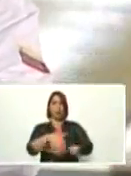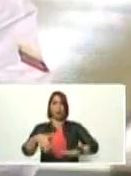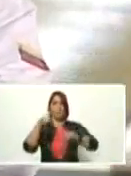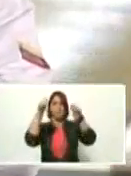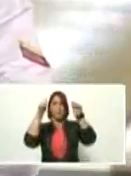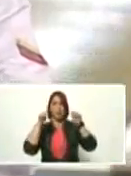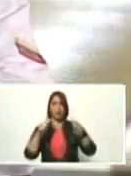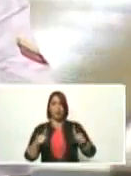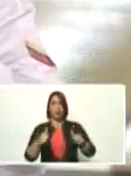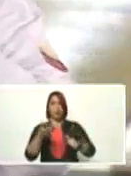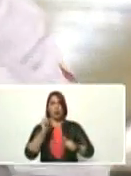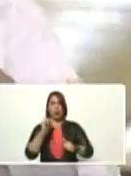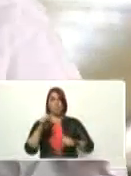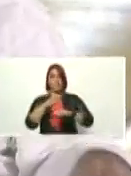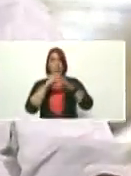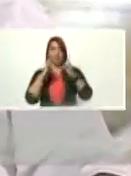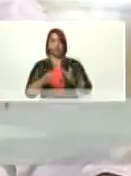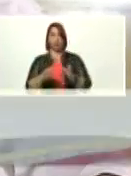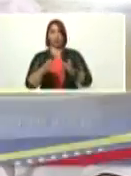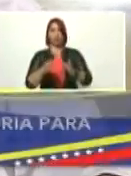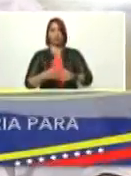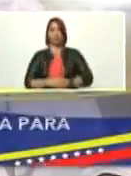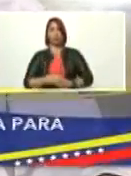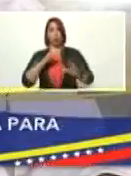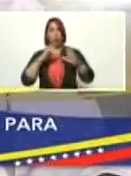Aquí está Alfred Nazaret,